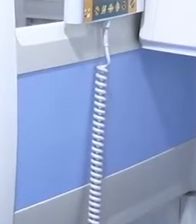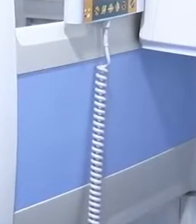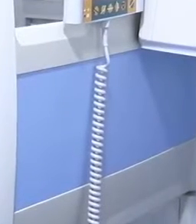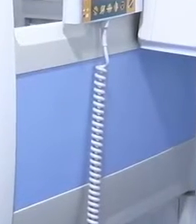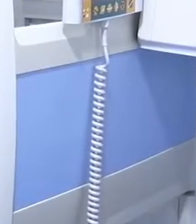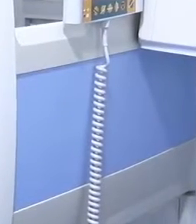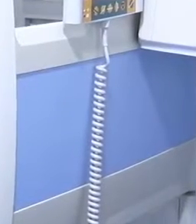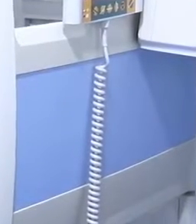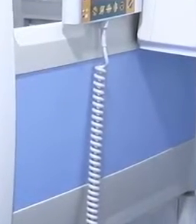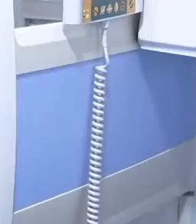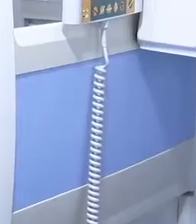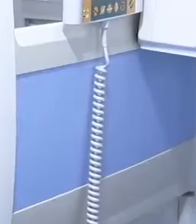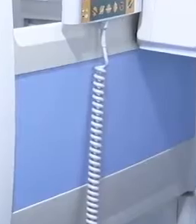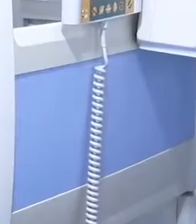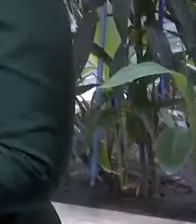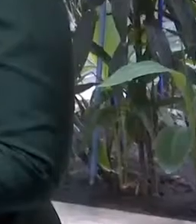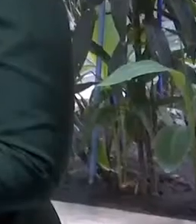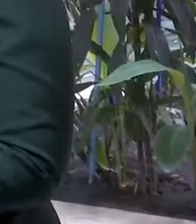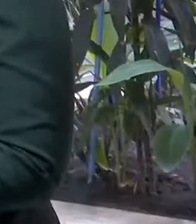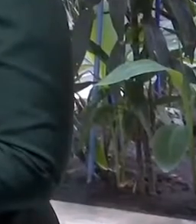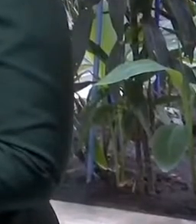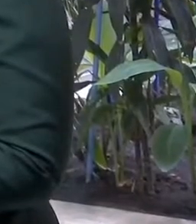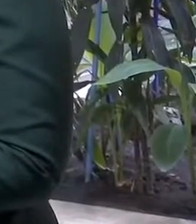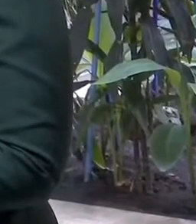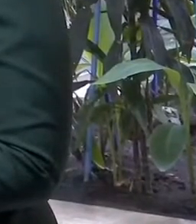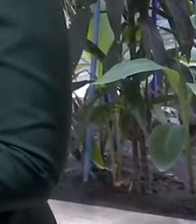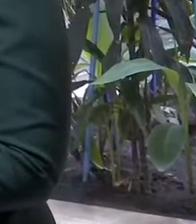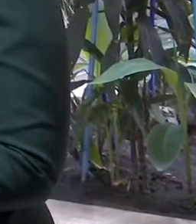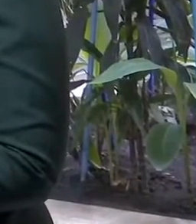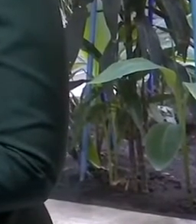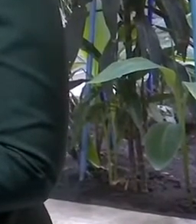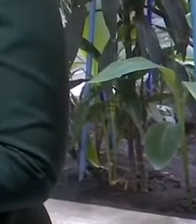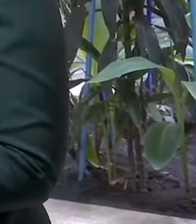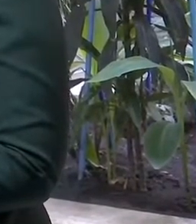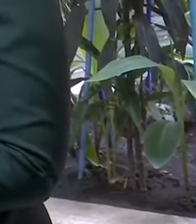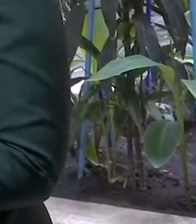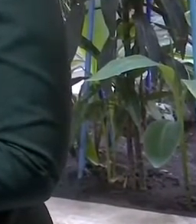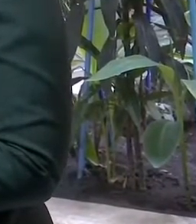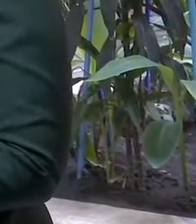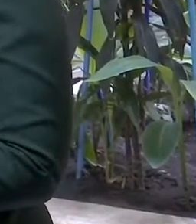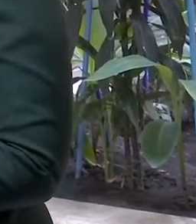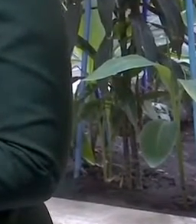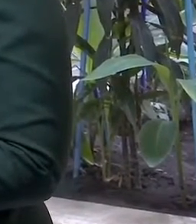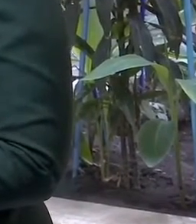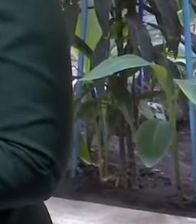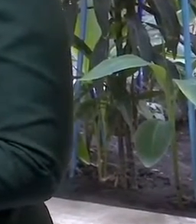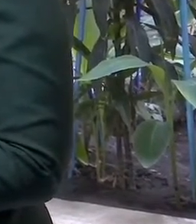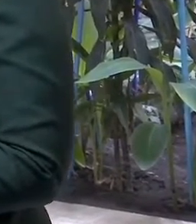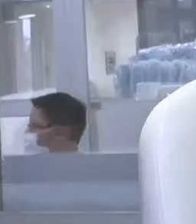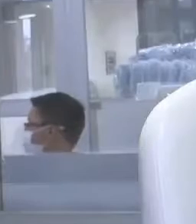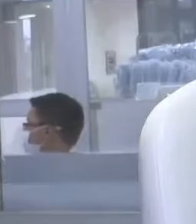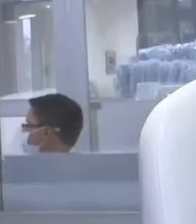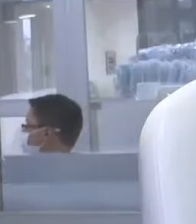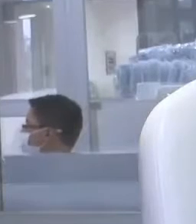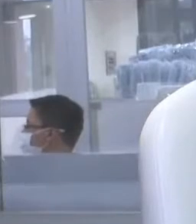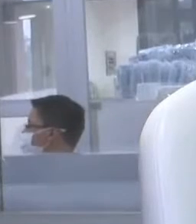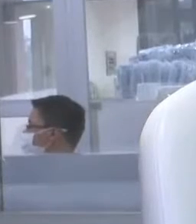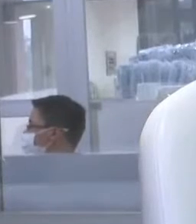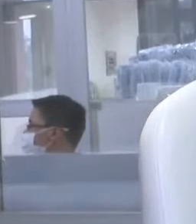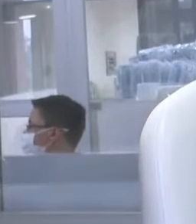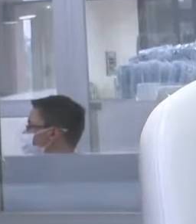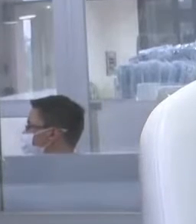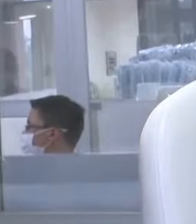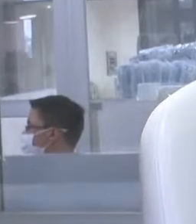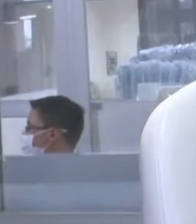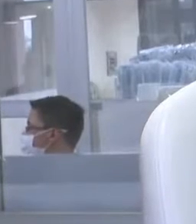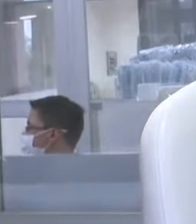haciendo uso de redes sociales de manera distinta, de manera solidaria. Olvidarse de rumores, es